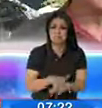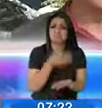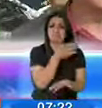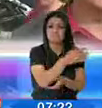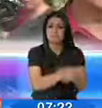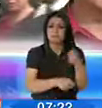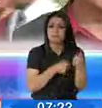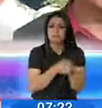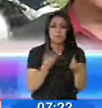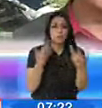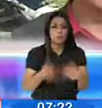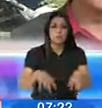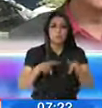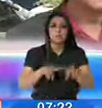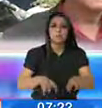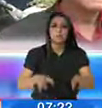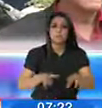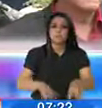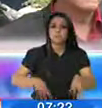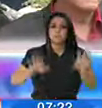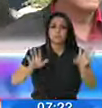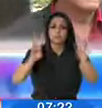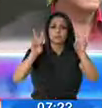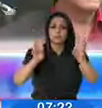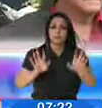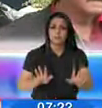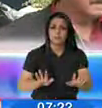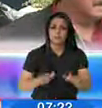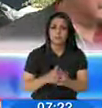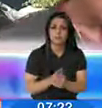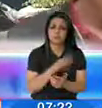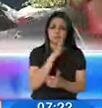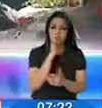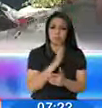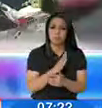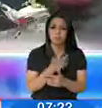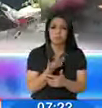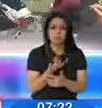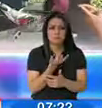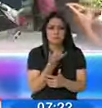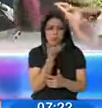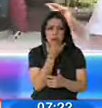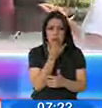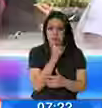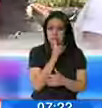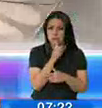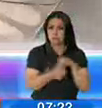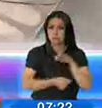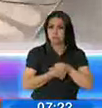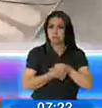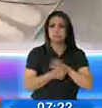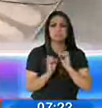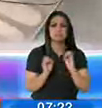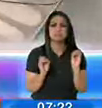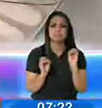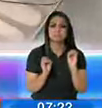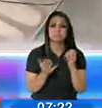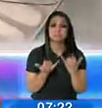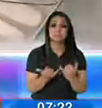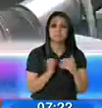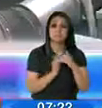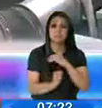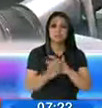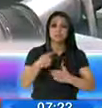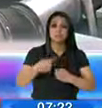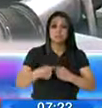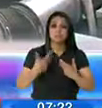colaborar con cualquier investigación que se desarrolle, pues no tenemos absolutamente nada que ocultar. Actualmente el Metro de Quito